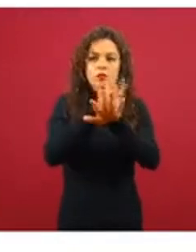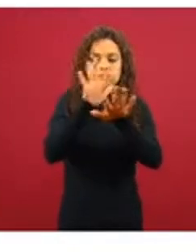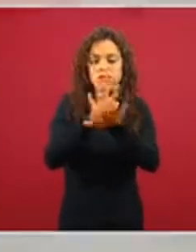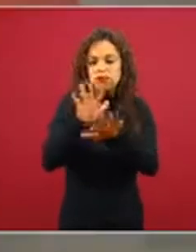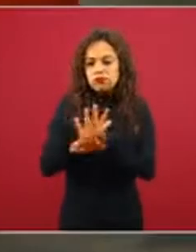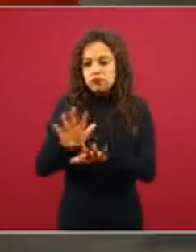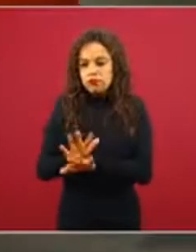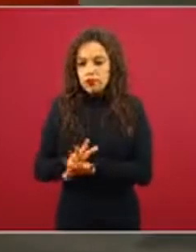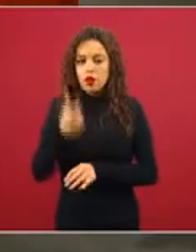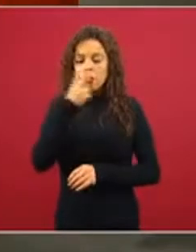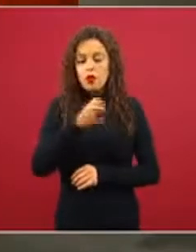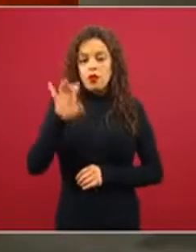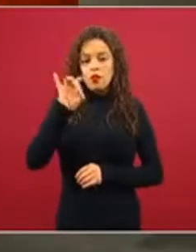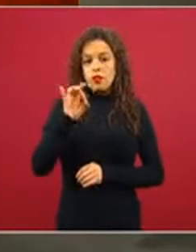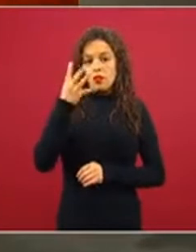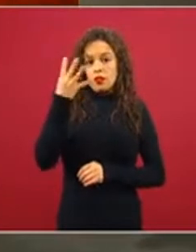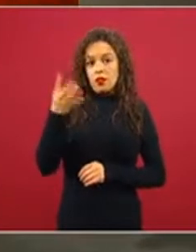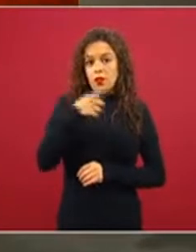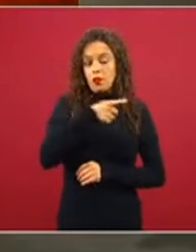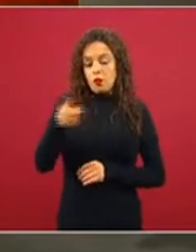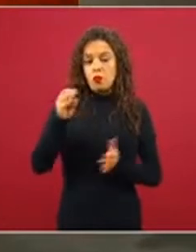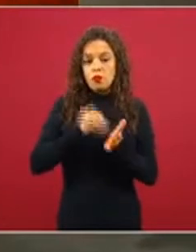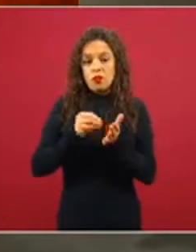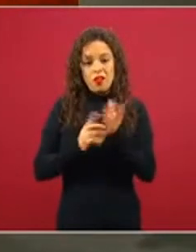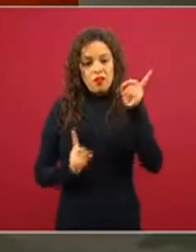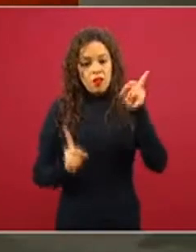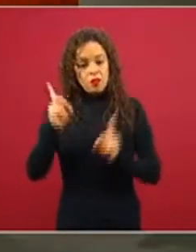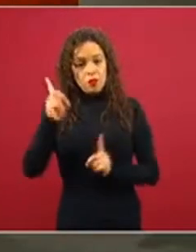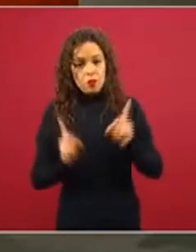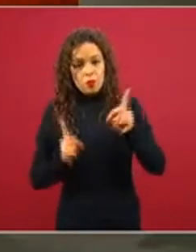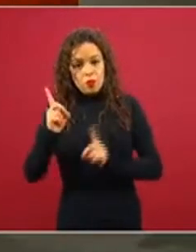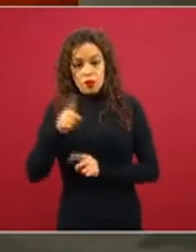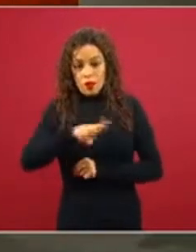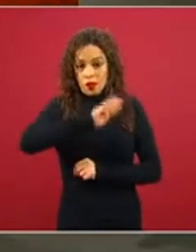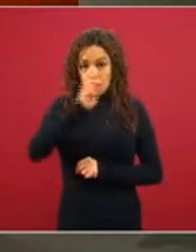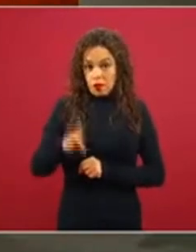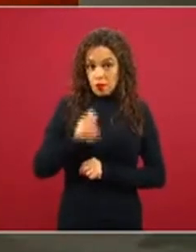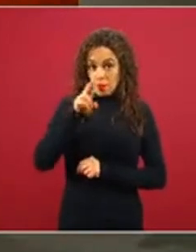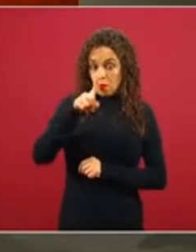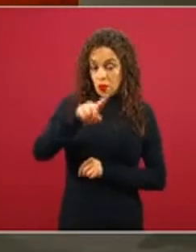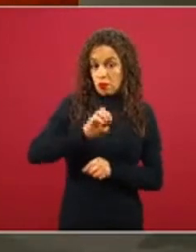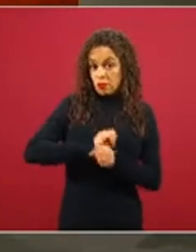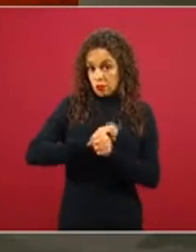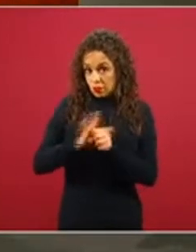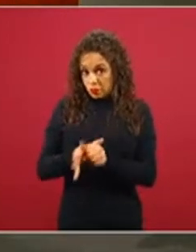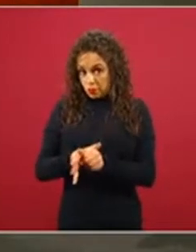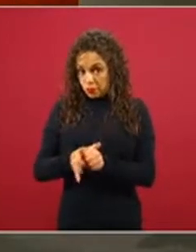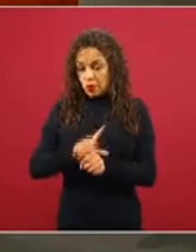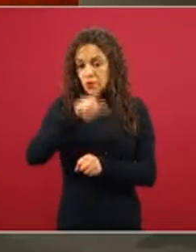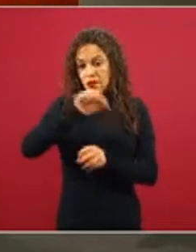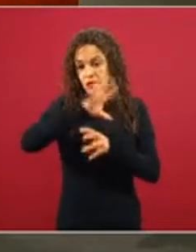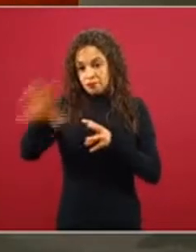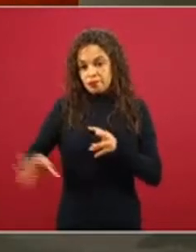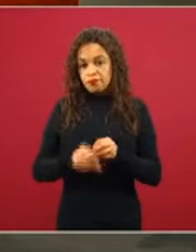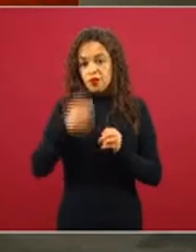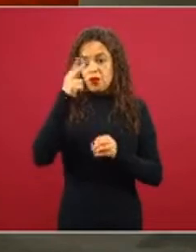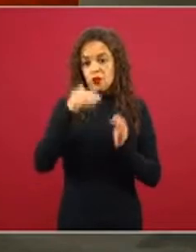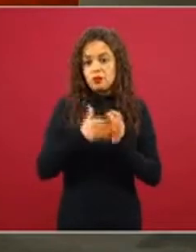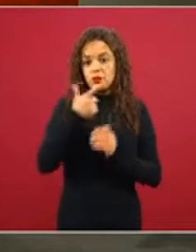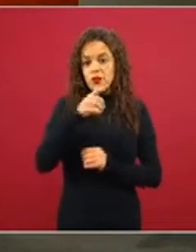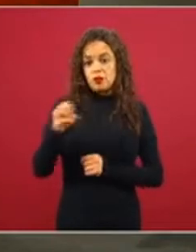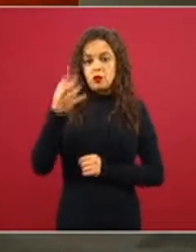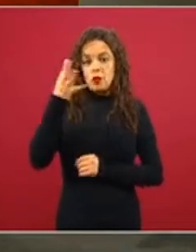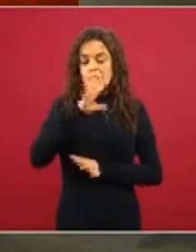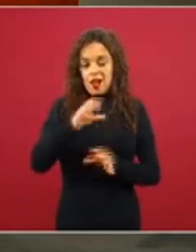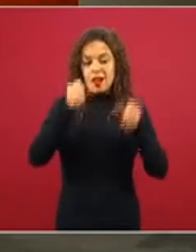las defunciones sospechosas que todavía podrían sumarse a las 2.704 confirmadas. En la